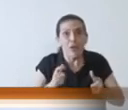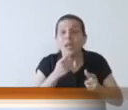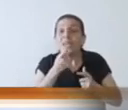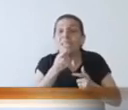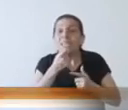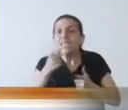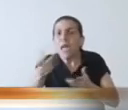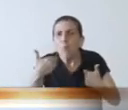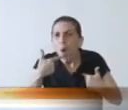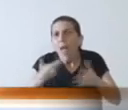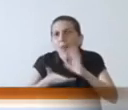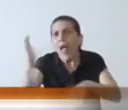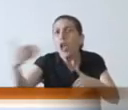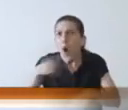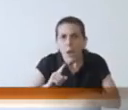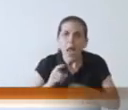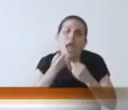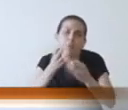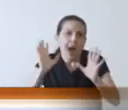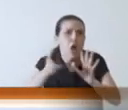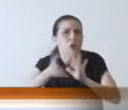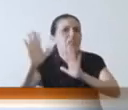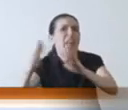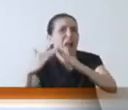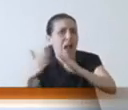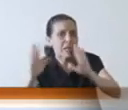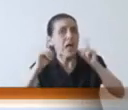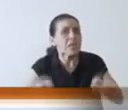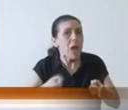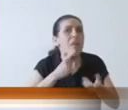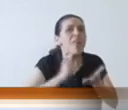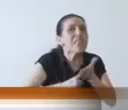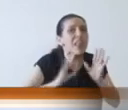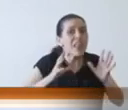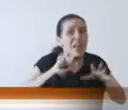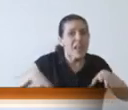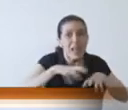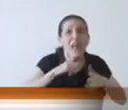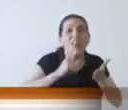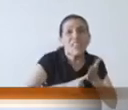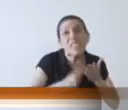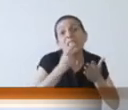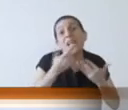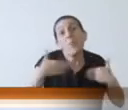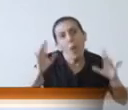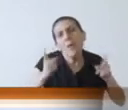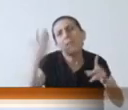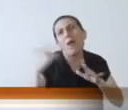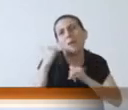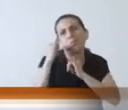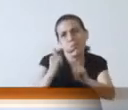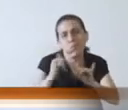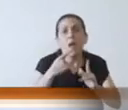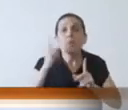para que el establecimiento funcione. Y que adopten medidas para, en caso que sea posible, lo mismo que dijimos antes,